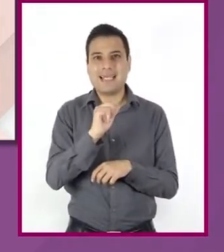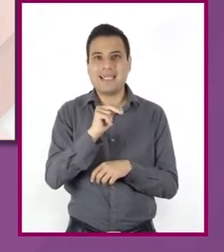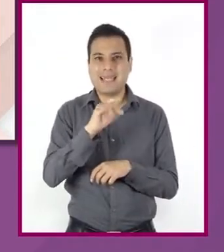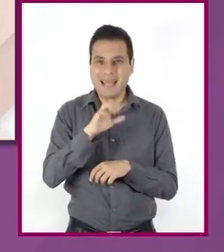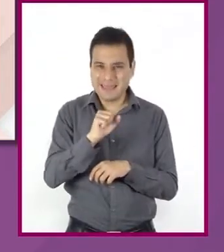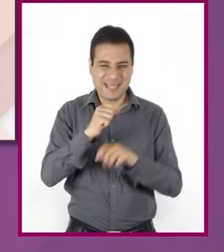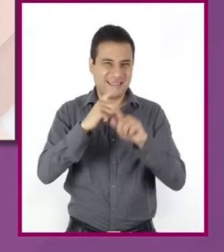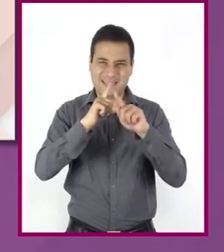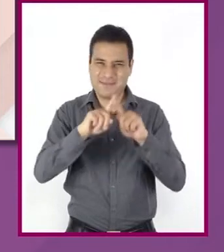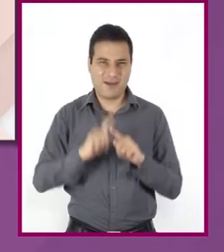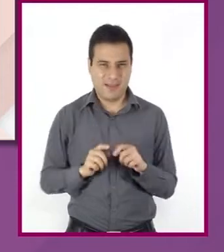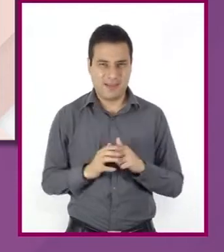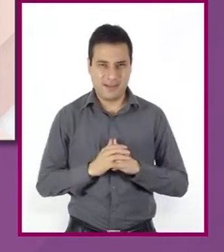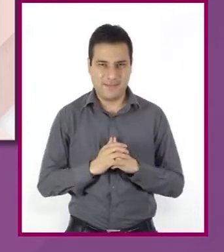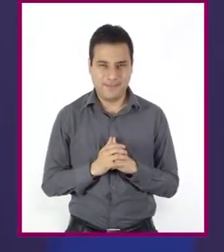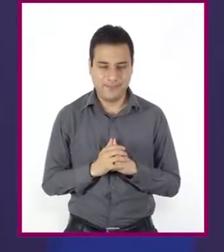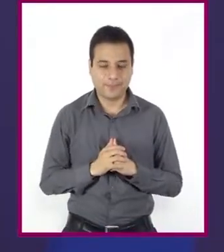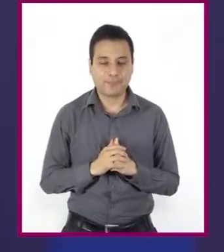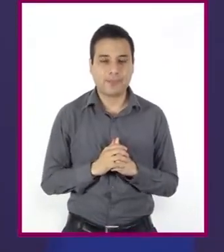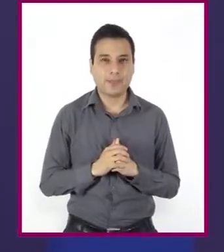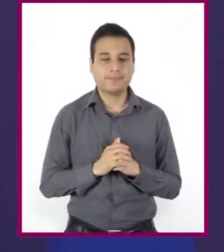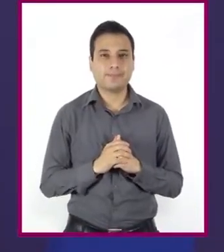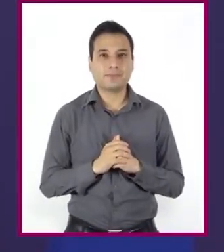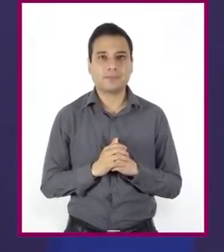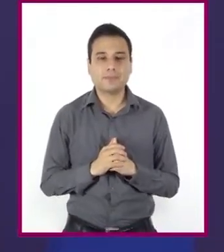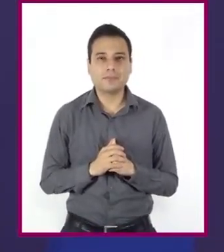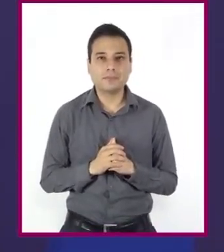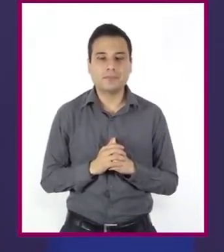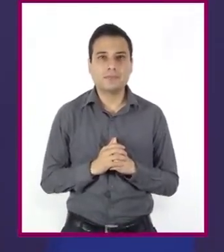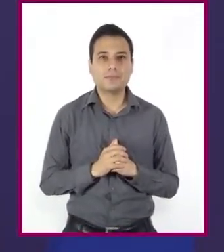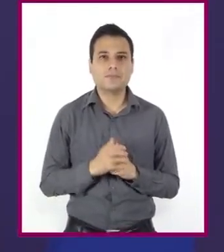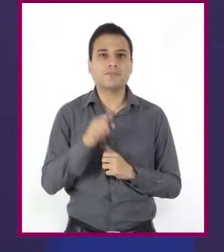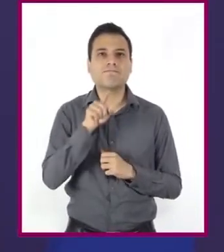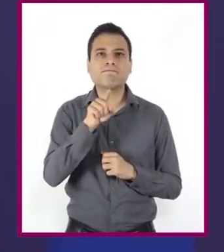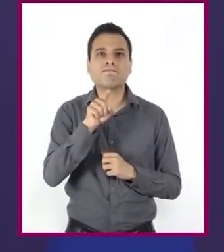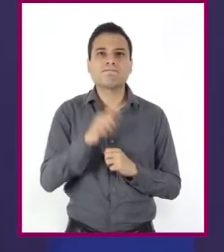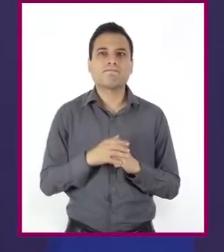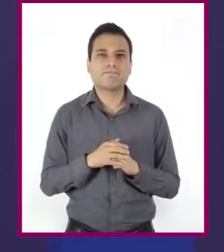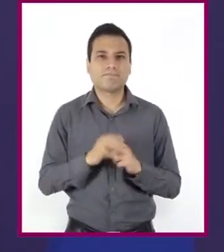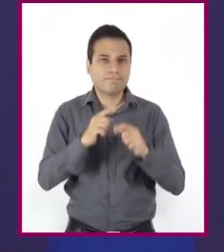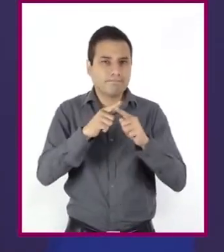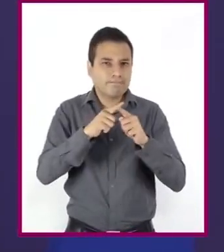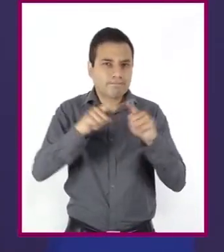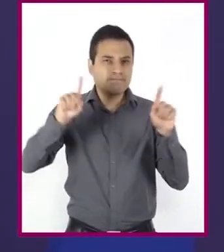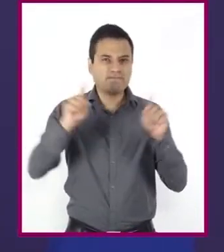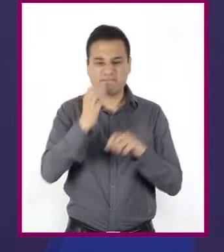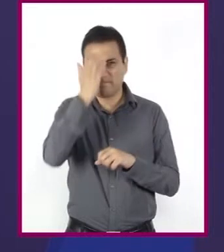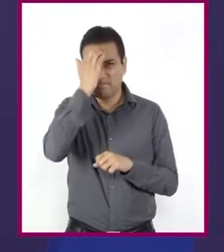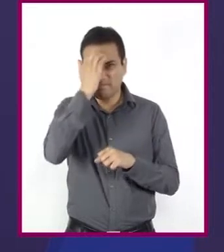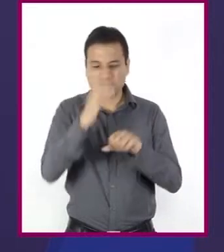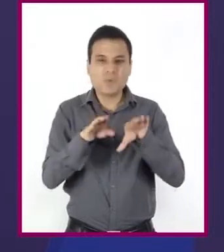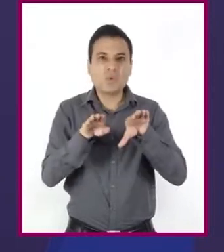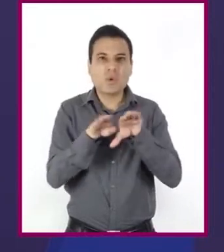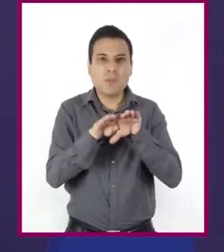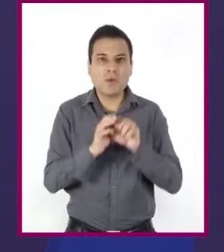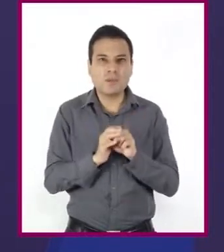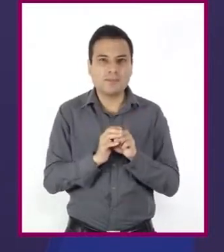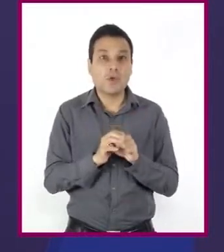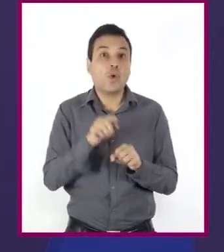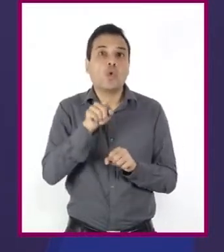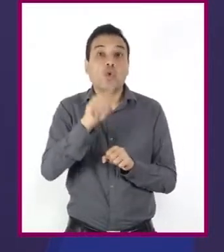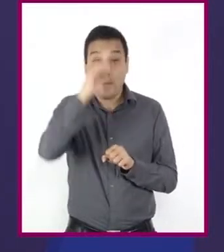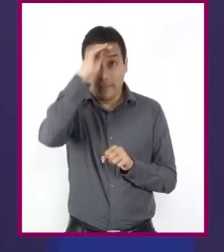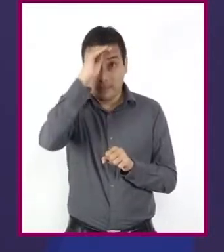sketches, entre otros. Una forma fácil de recordar la diferencia es pensar si el texto va a ser representado